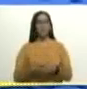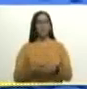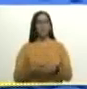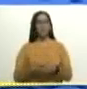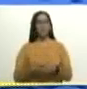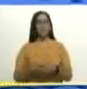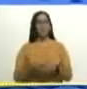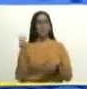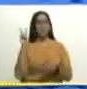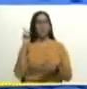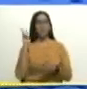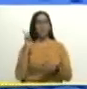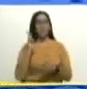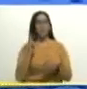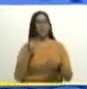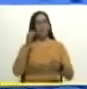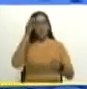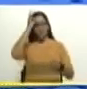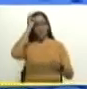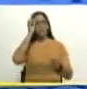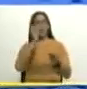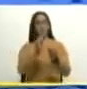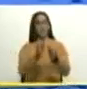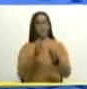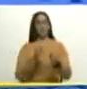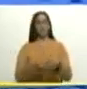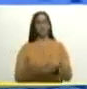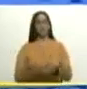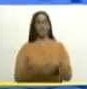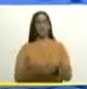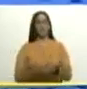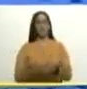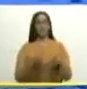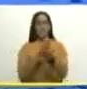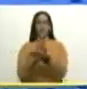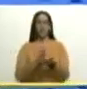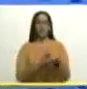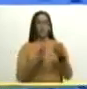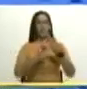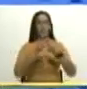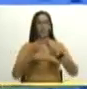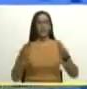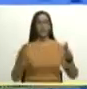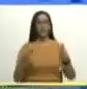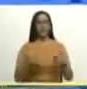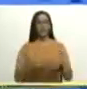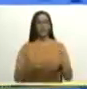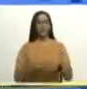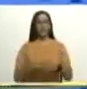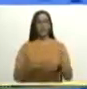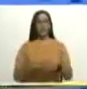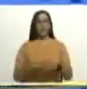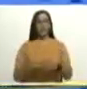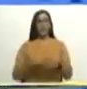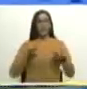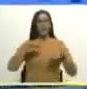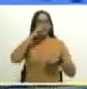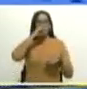La Venezuela de la esperanza, de la estabilidad, de la paz. En estos